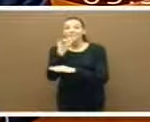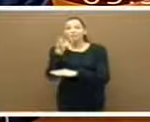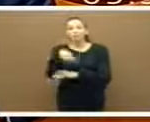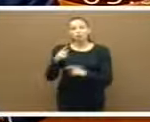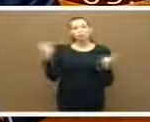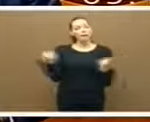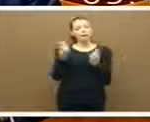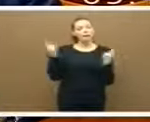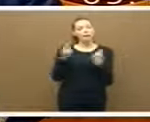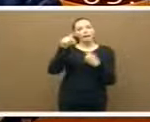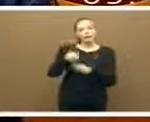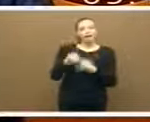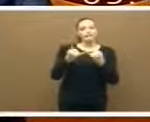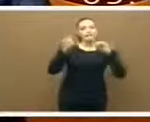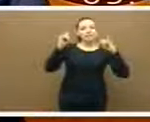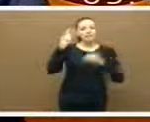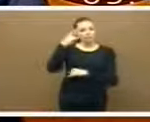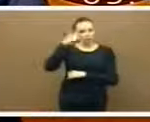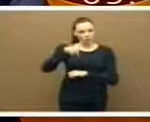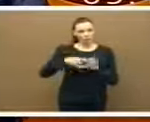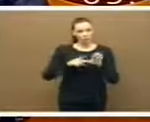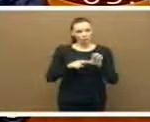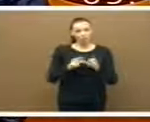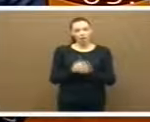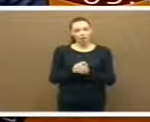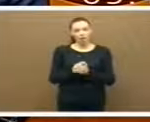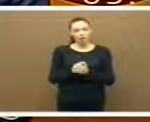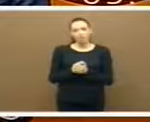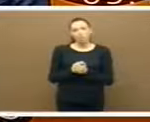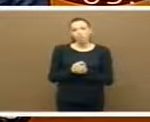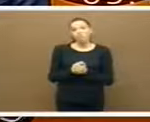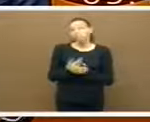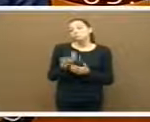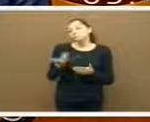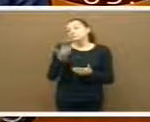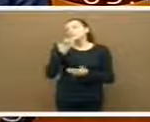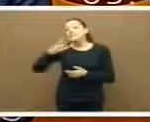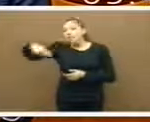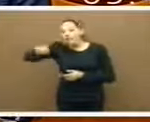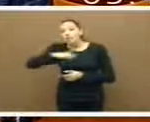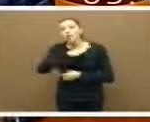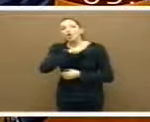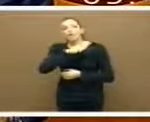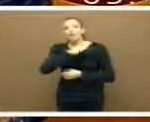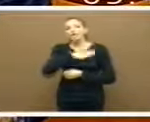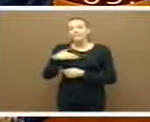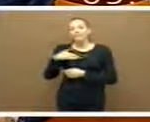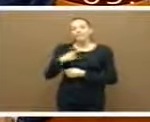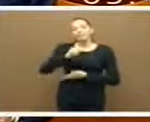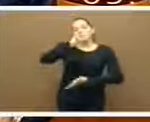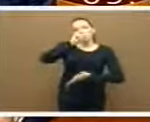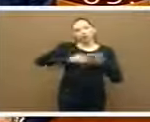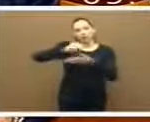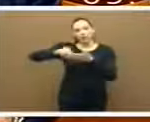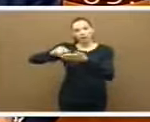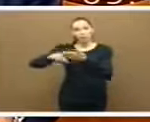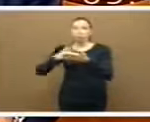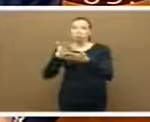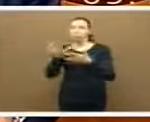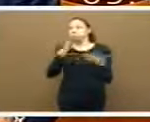en Extremadura, que contemplen al menos la contratación, promuevan la contratación de al menos un 50% de